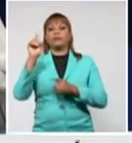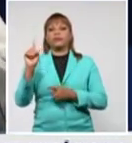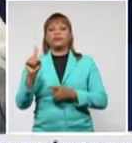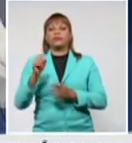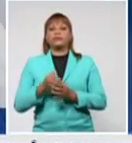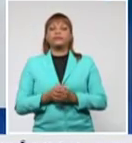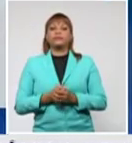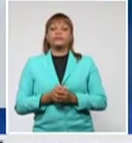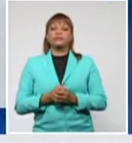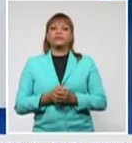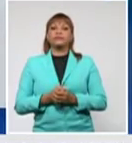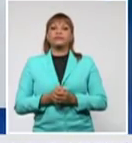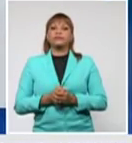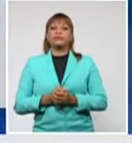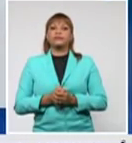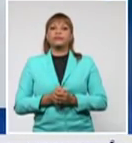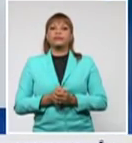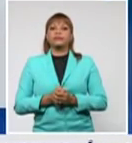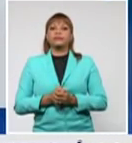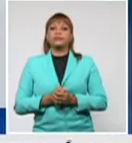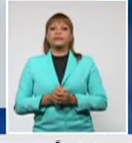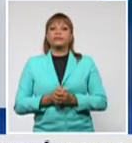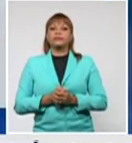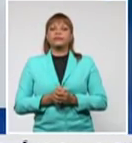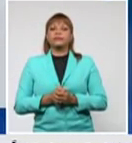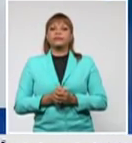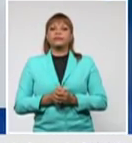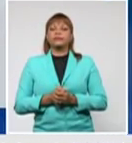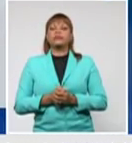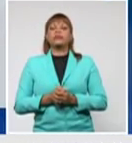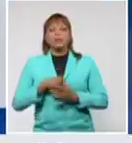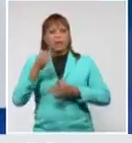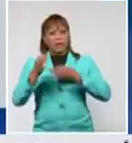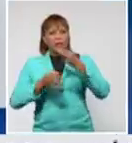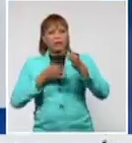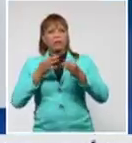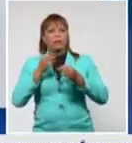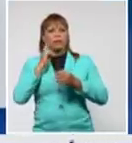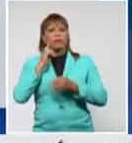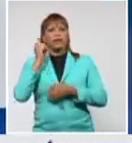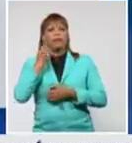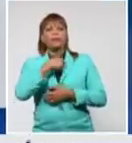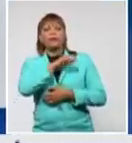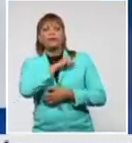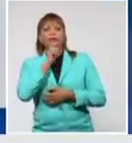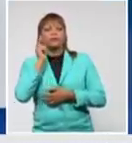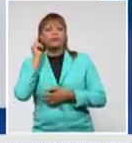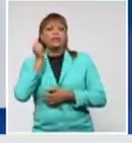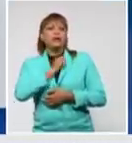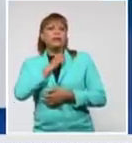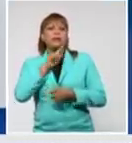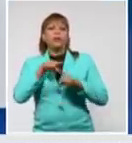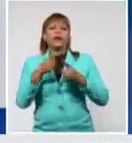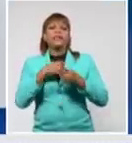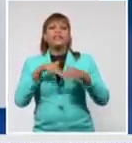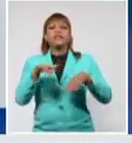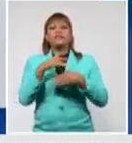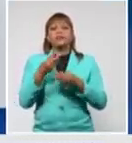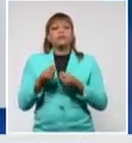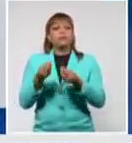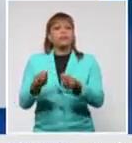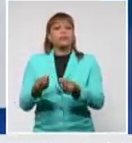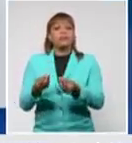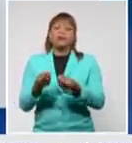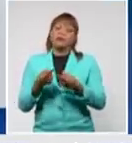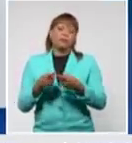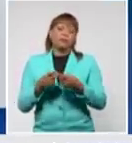Ahora, que también es interés de la población. Hay veces que me han dicho que por qué no damos la dirección. Y bueno, porque es que no está